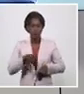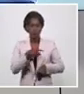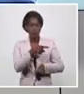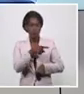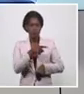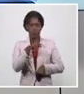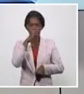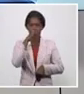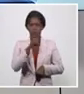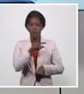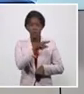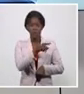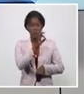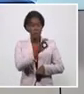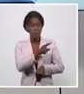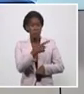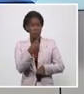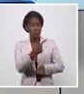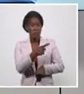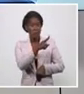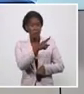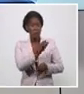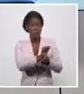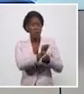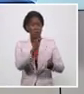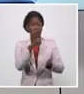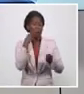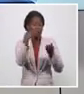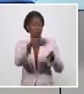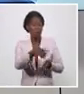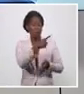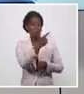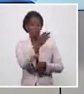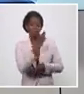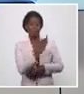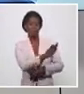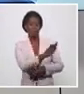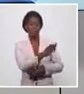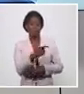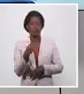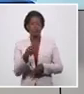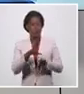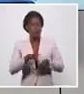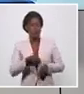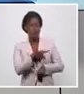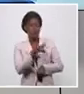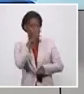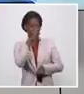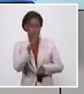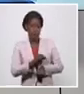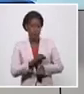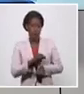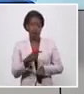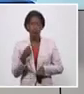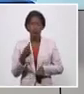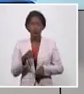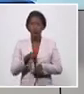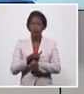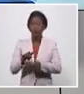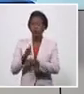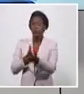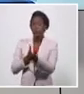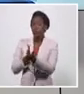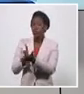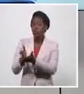muerte siga siendo la opción para los cubanos, porque si a ella renunciamos, la vida que nos merecemos y que contra viento y